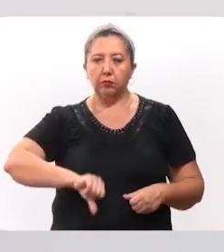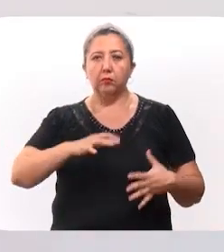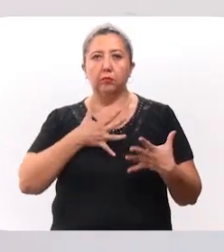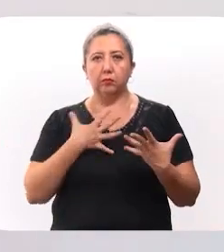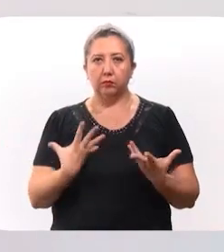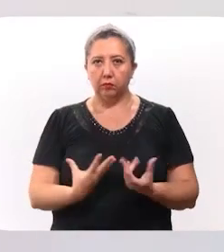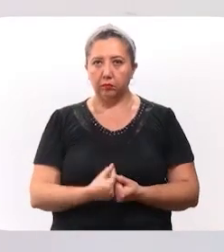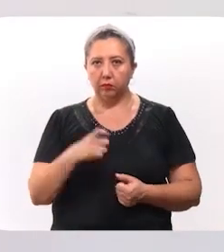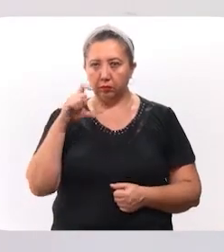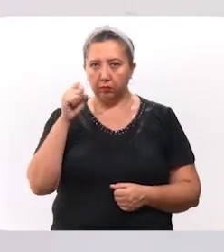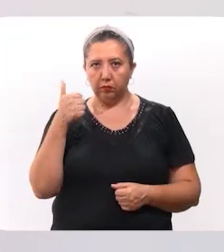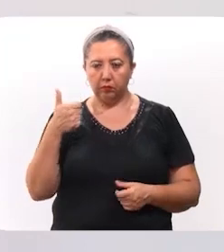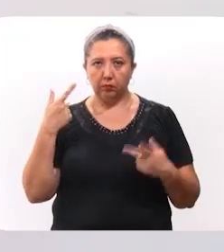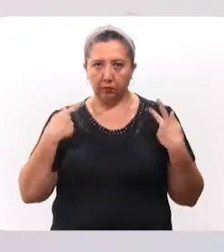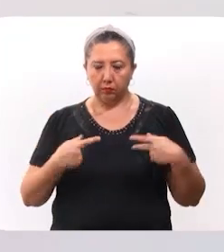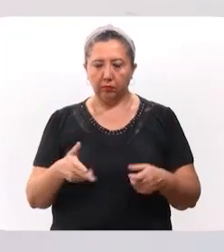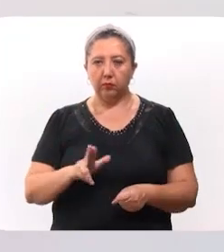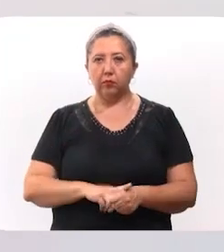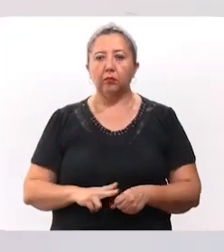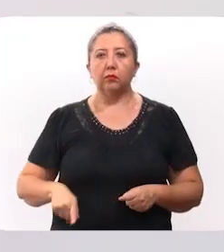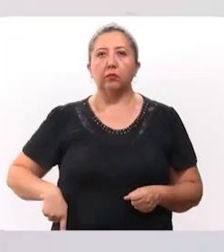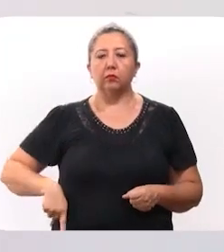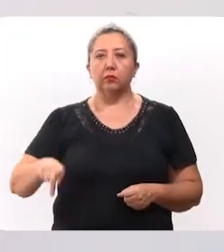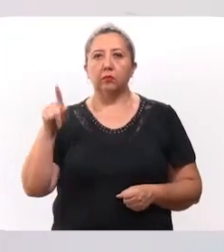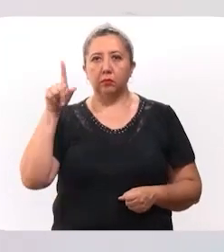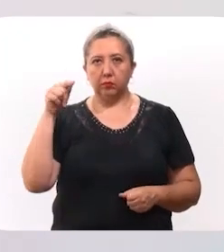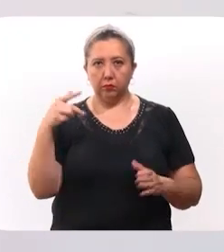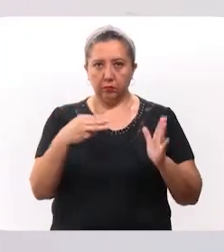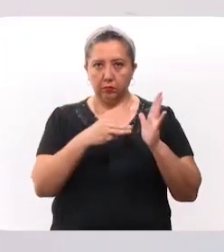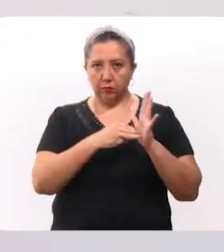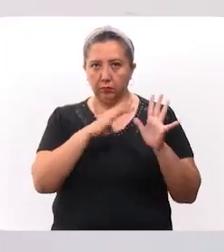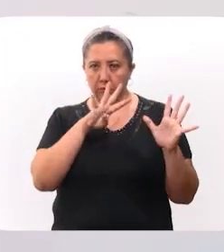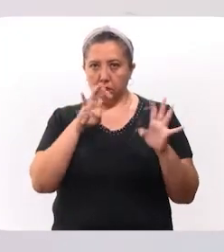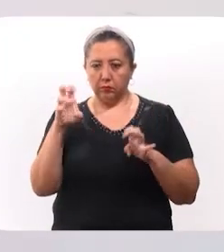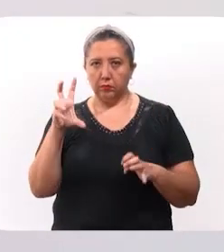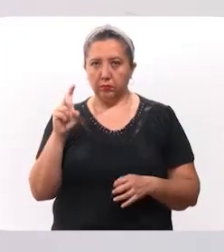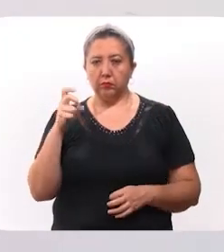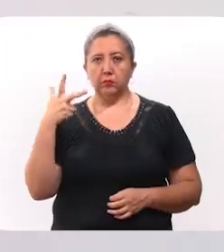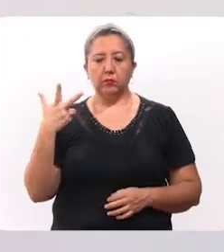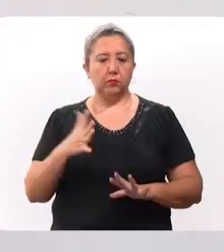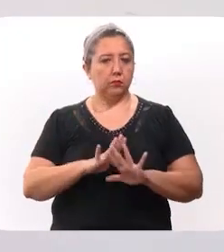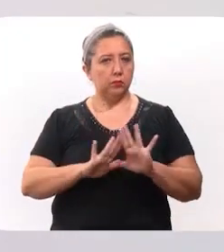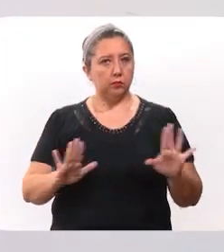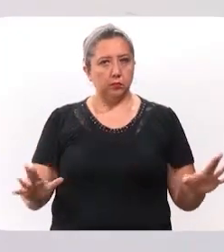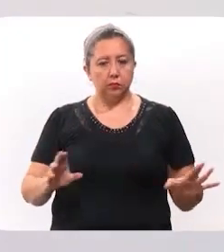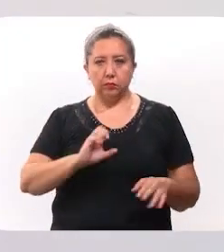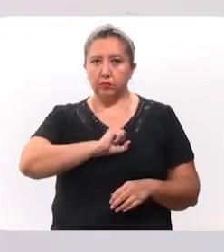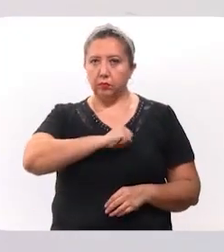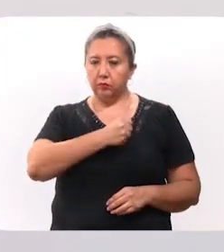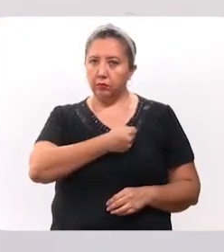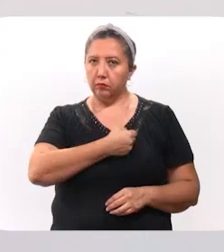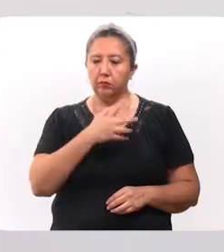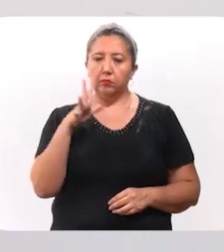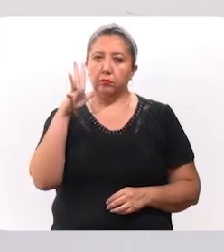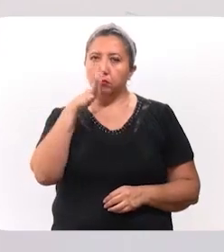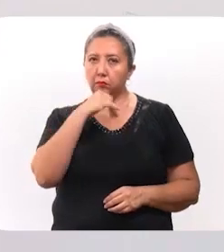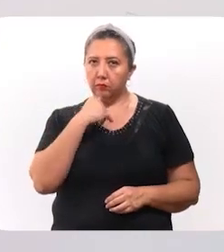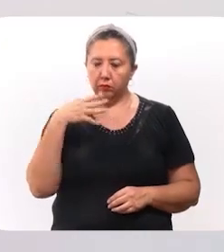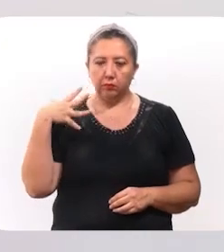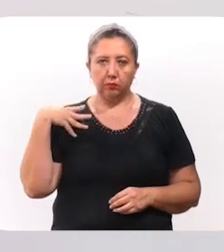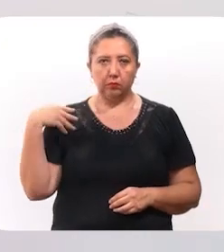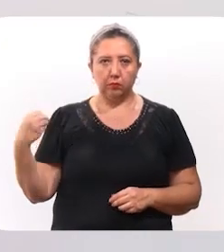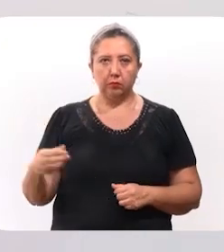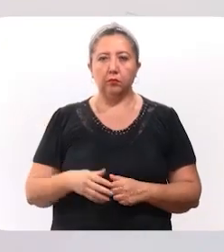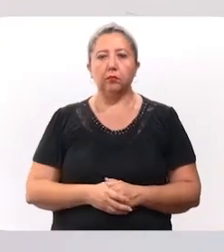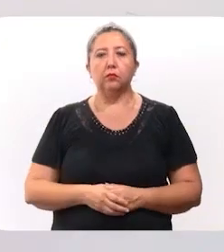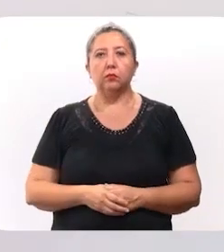hoy tenemos 26 pacientes en hospitales públicos. 70.938 pacientes ya se recuperaron, no presentan síntomas